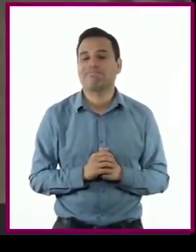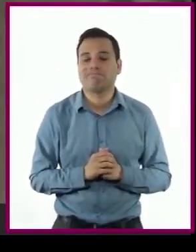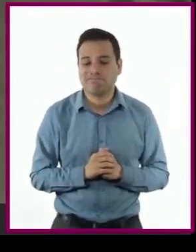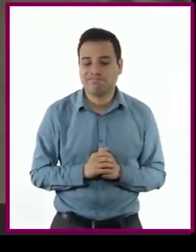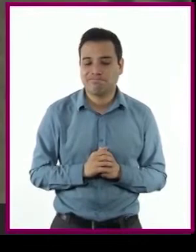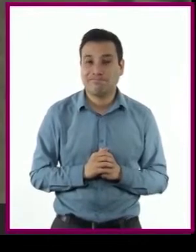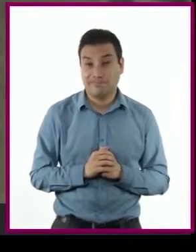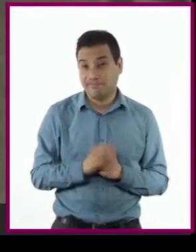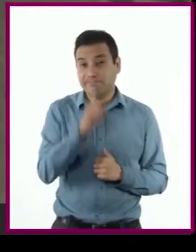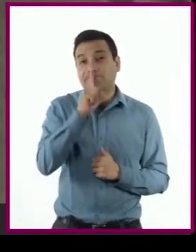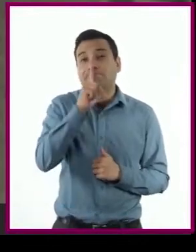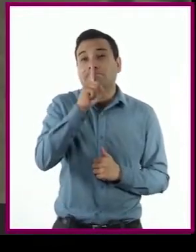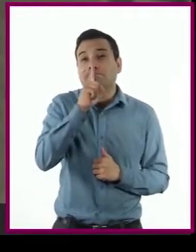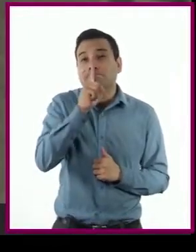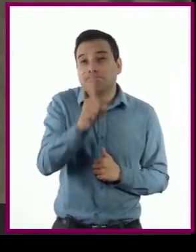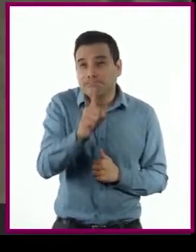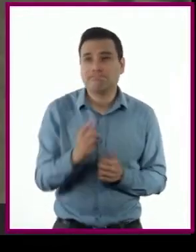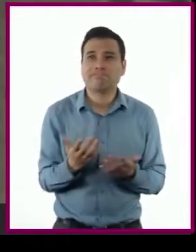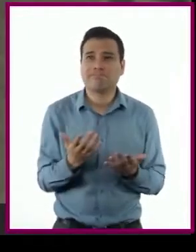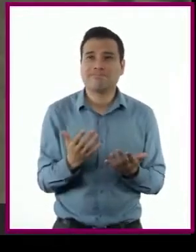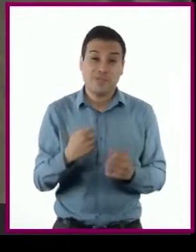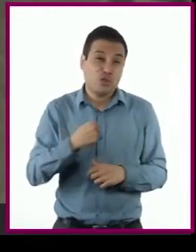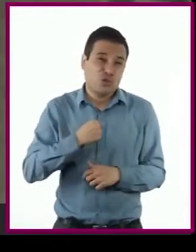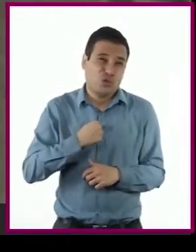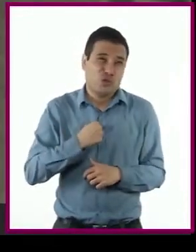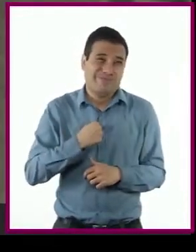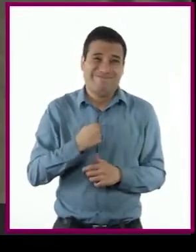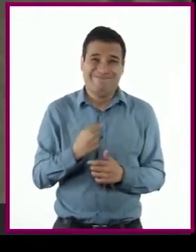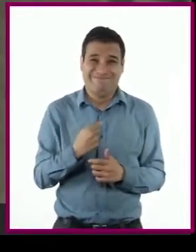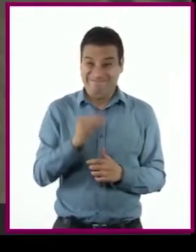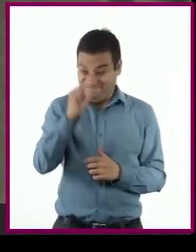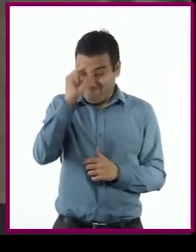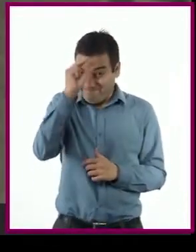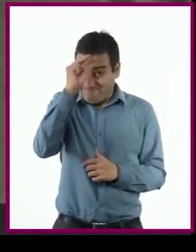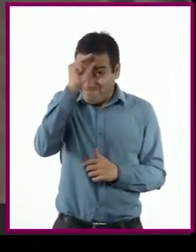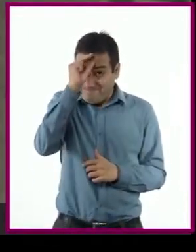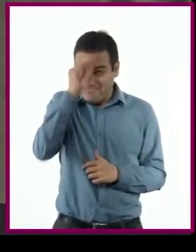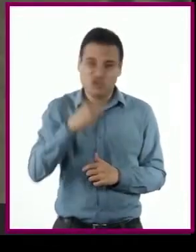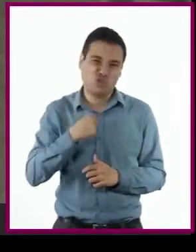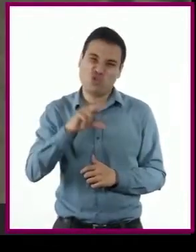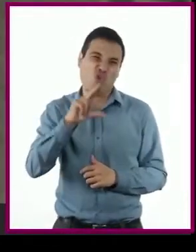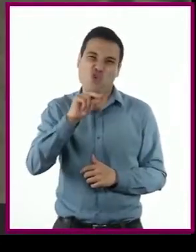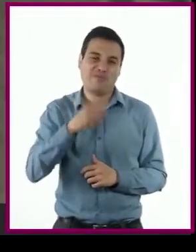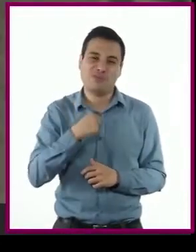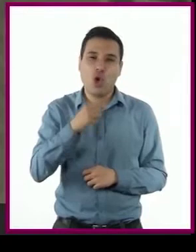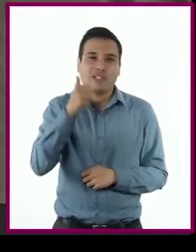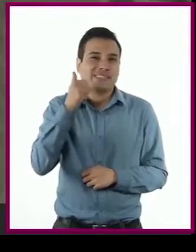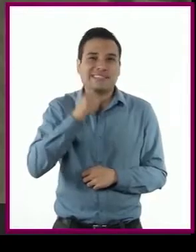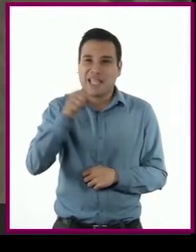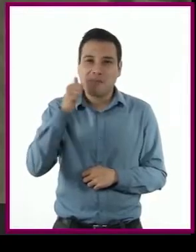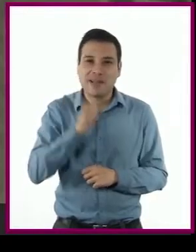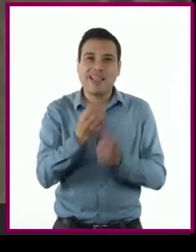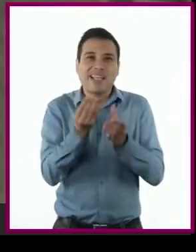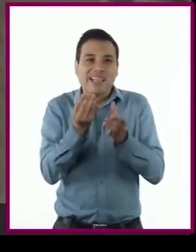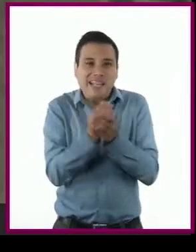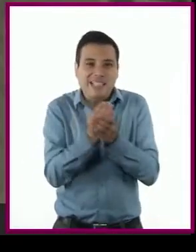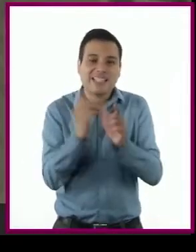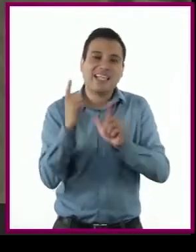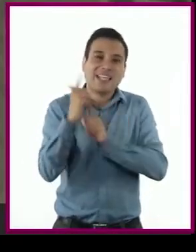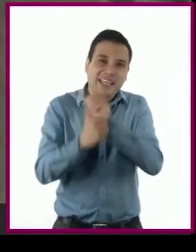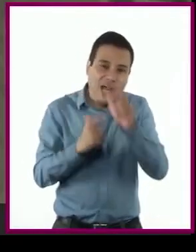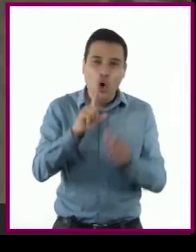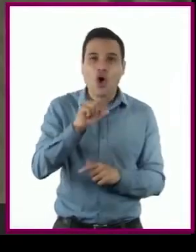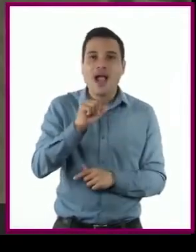The truth, no era un estudiante prodigio. Siempre iba rezagado en las clases de griego,